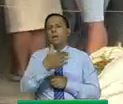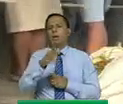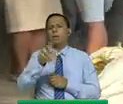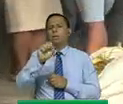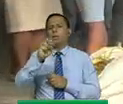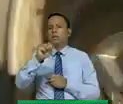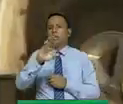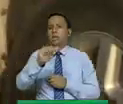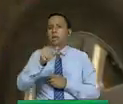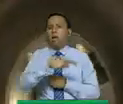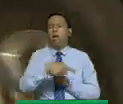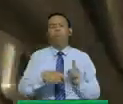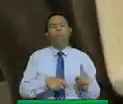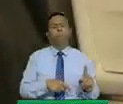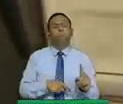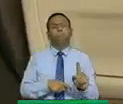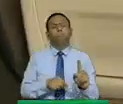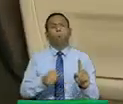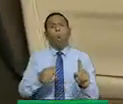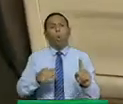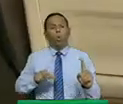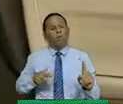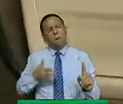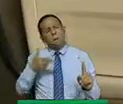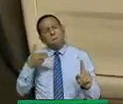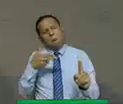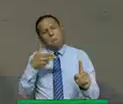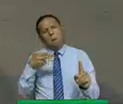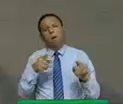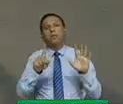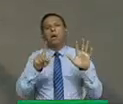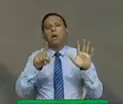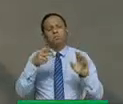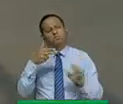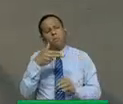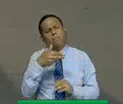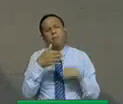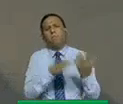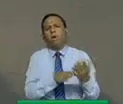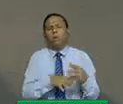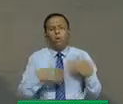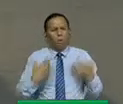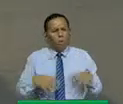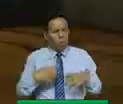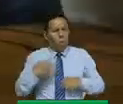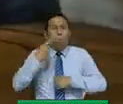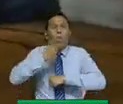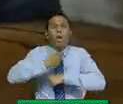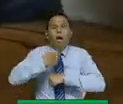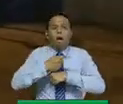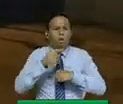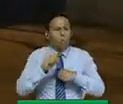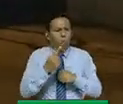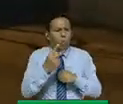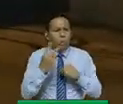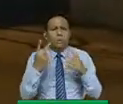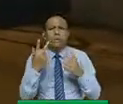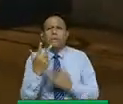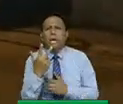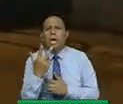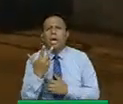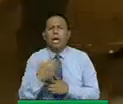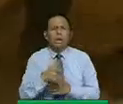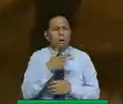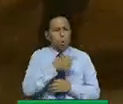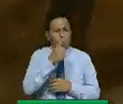cuando sicarios le descargaron 6 balazos en su cuerpo. Esta es la tercera muerte violenta que se registra en menos de 24 horas en este cantón manabita.